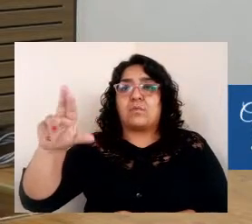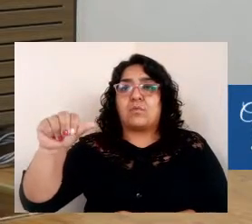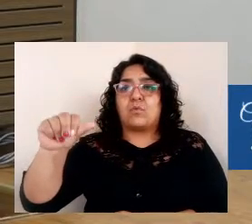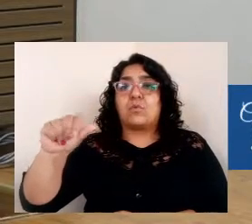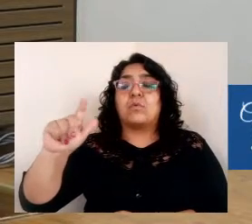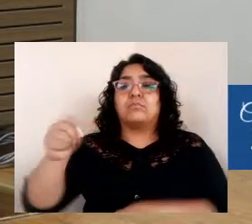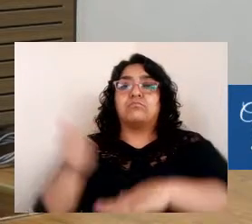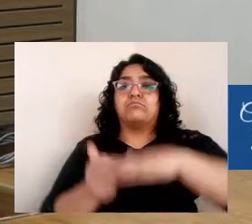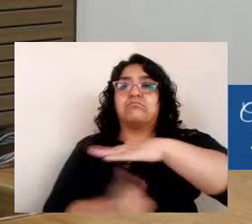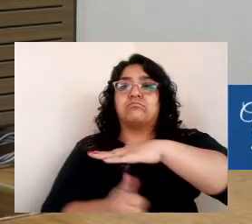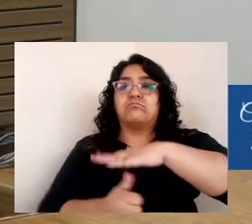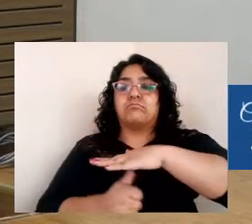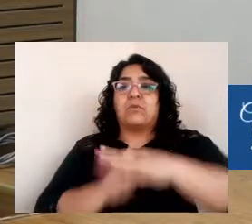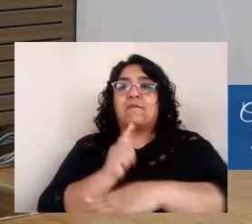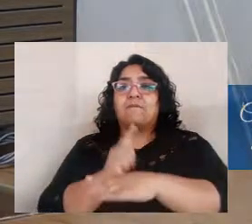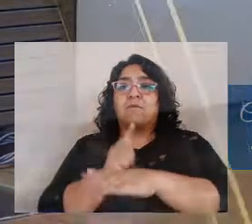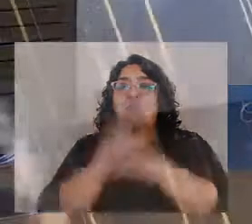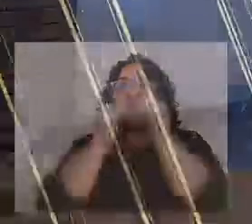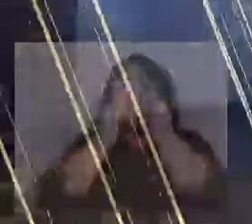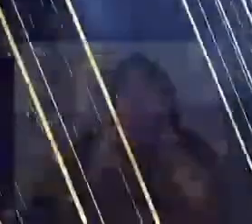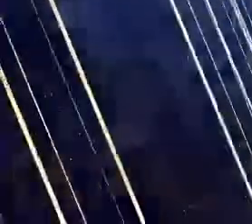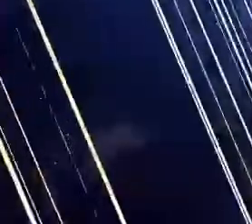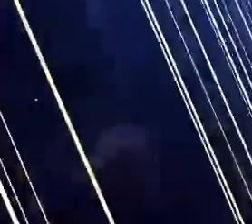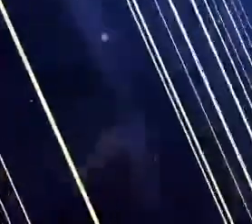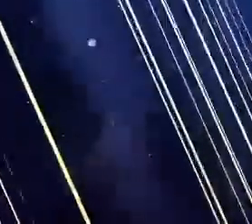Ciencias Sociales.